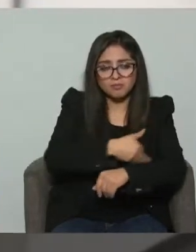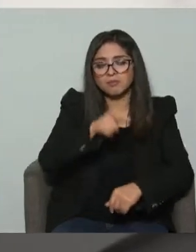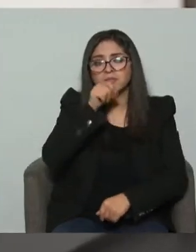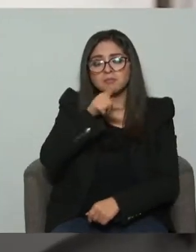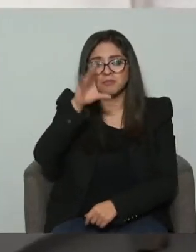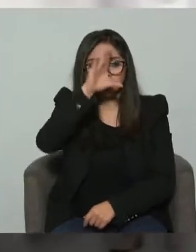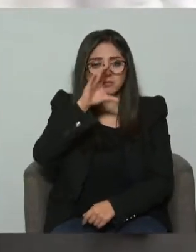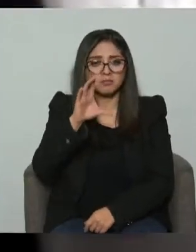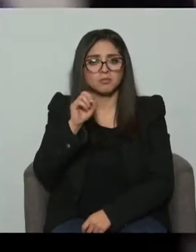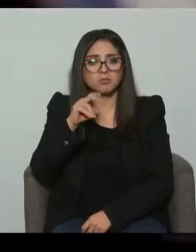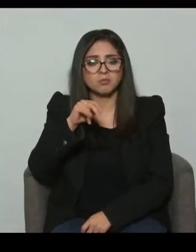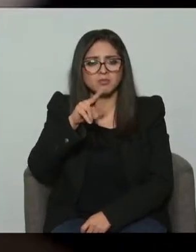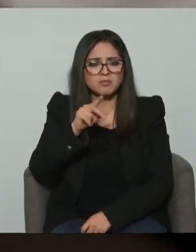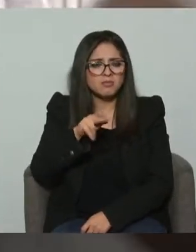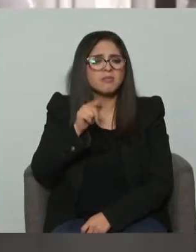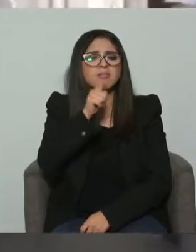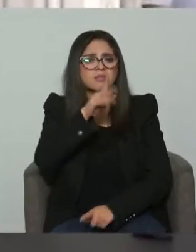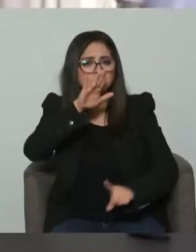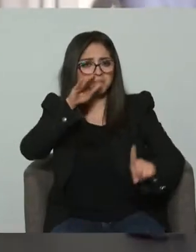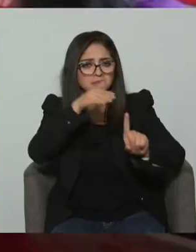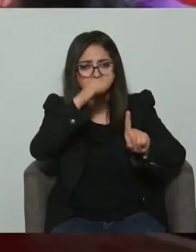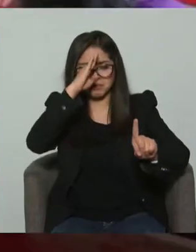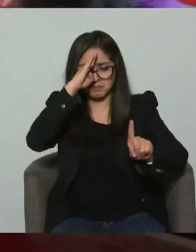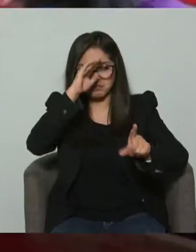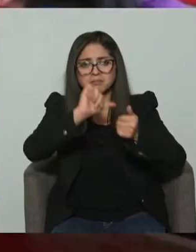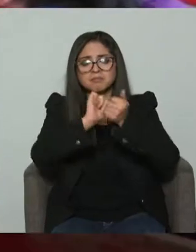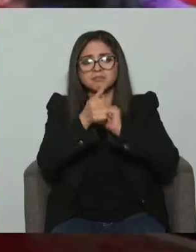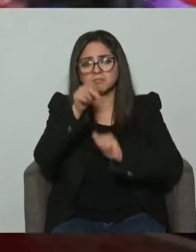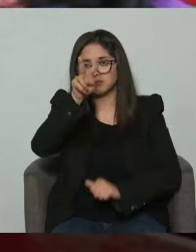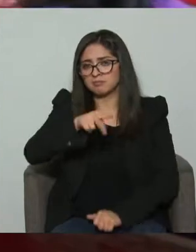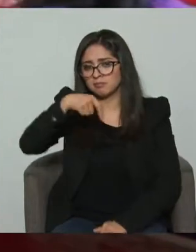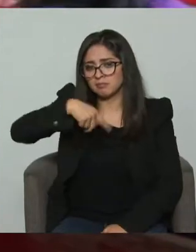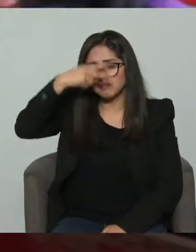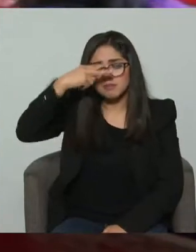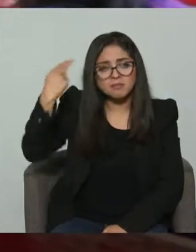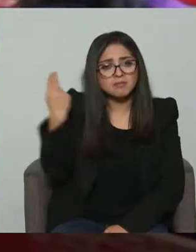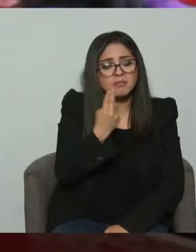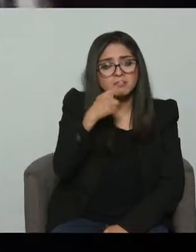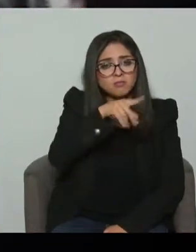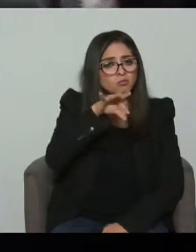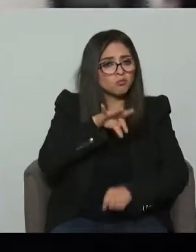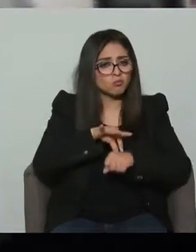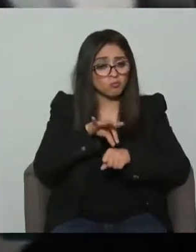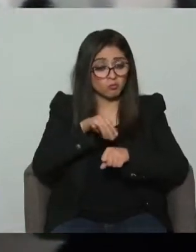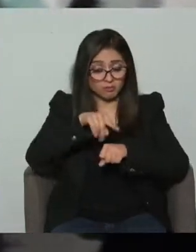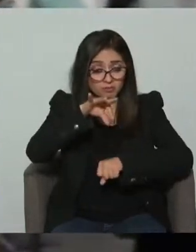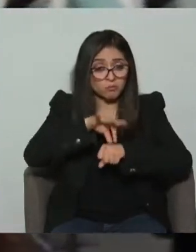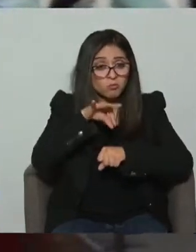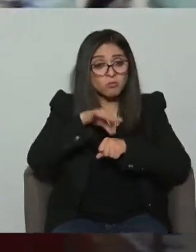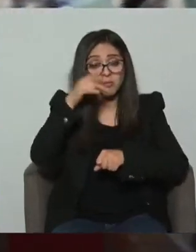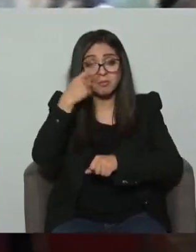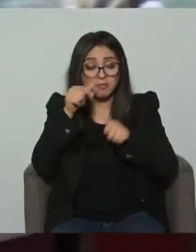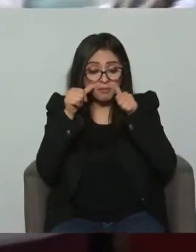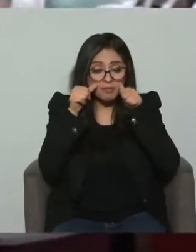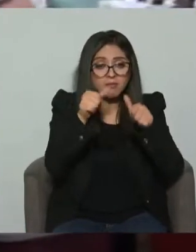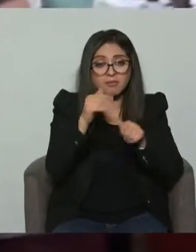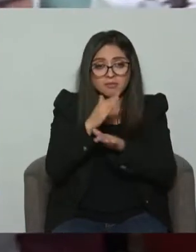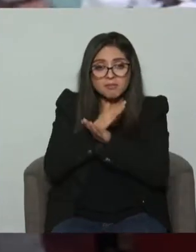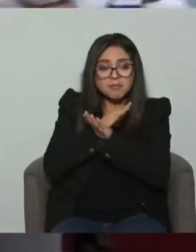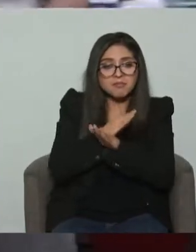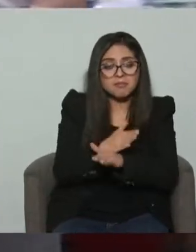es muy importante, Mariana, porque hacen falta muchos médicos en el país, pero que estén dedicados sobre todo a la prevención y